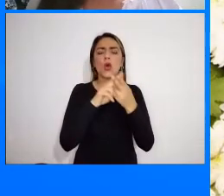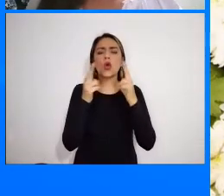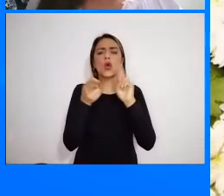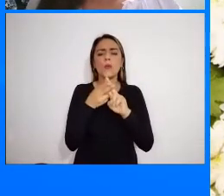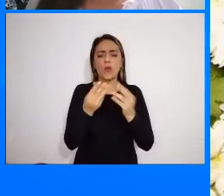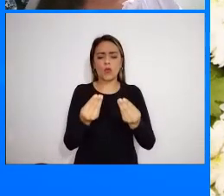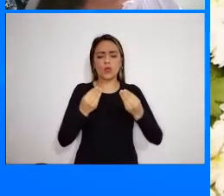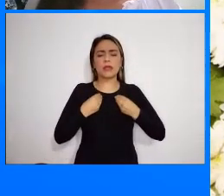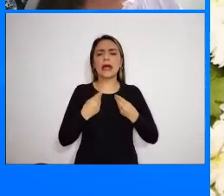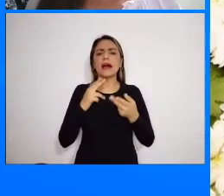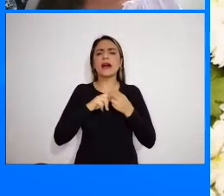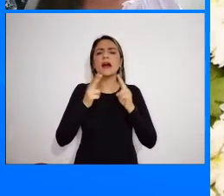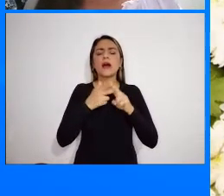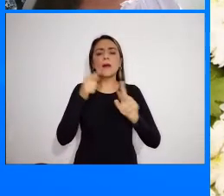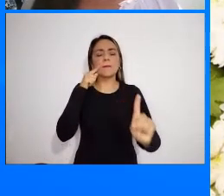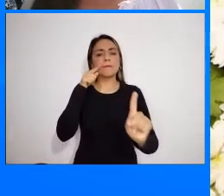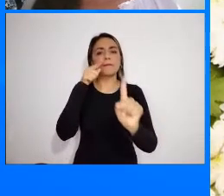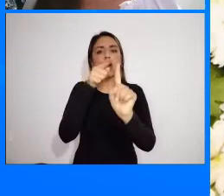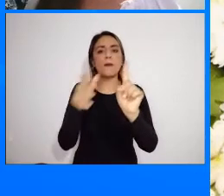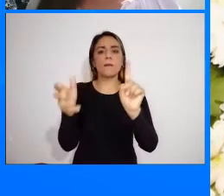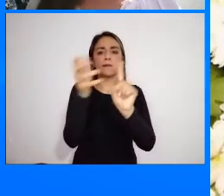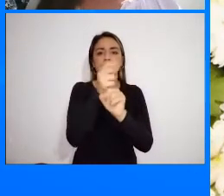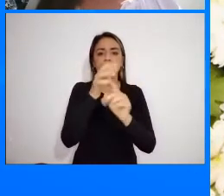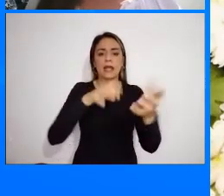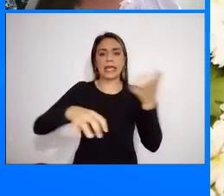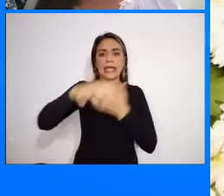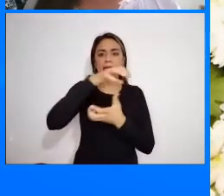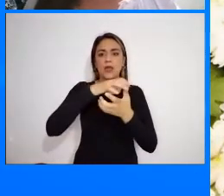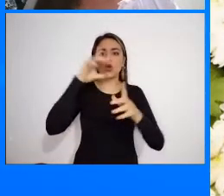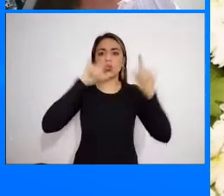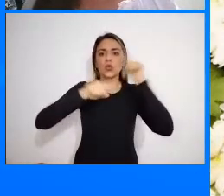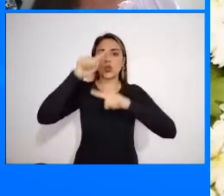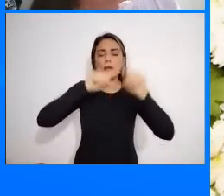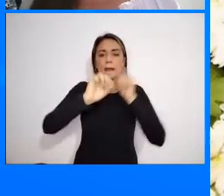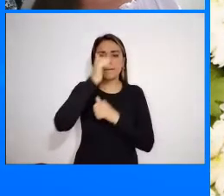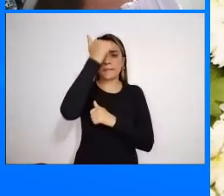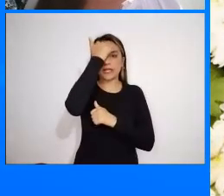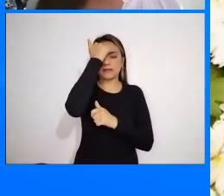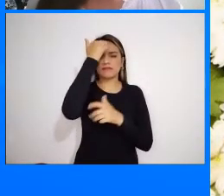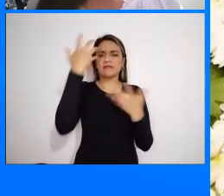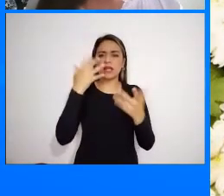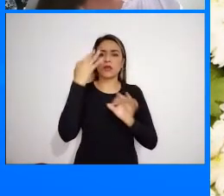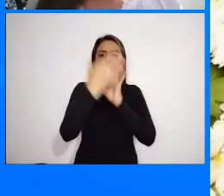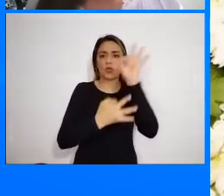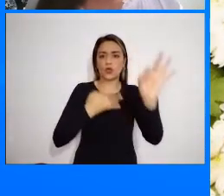conlleva a los propósitos que tiene el ecoturismo, que son principalmente pues la conservación,